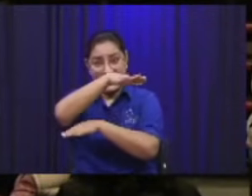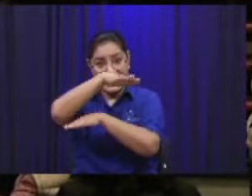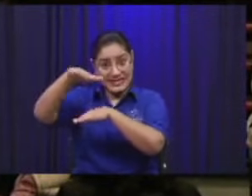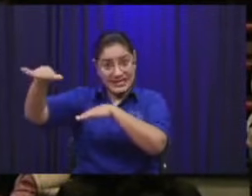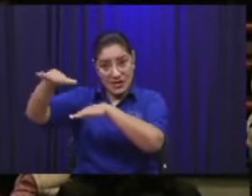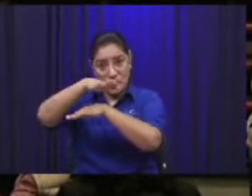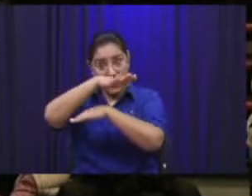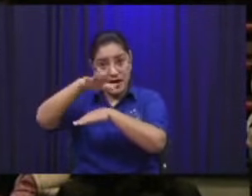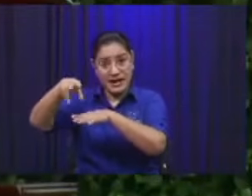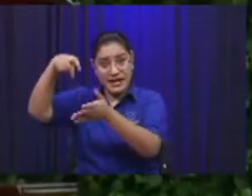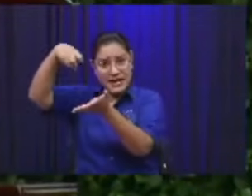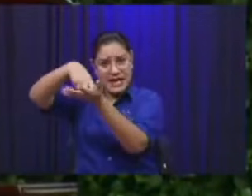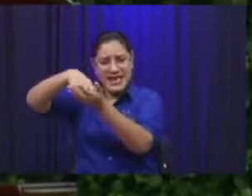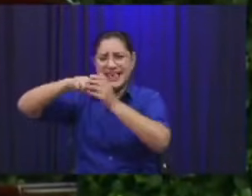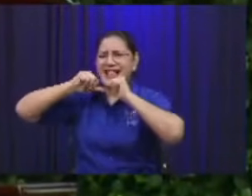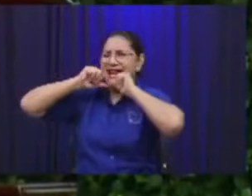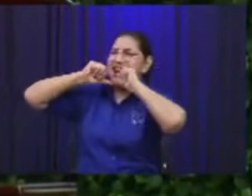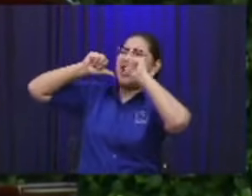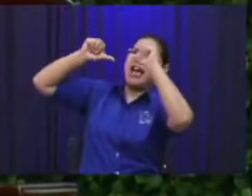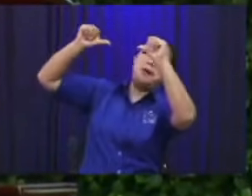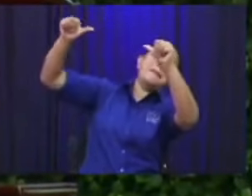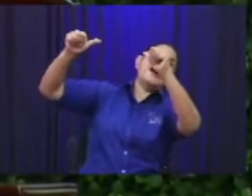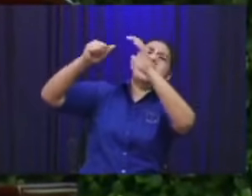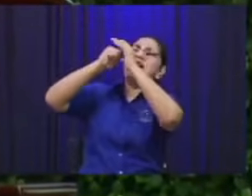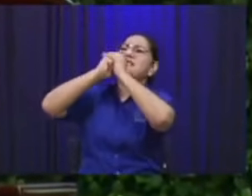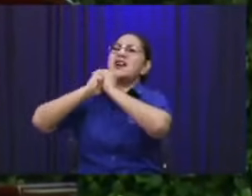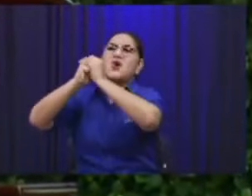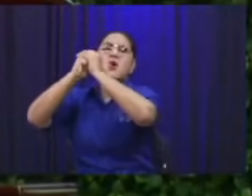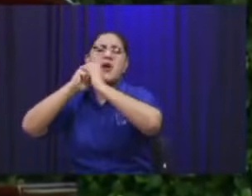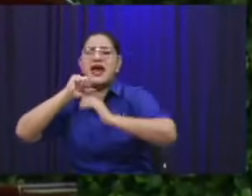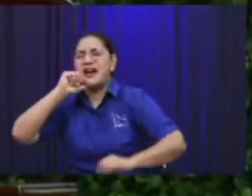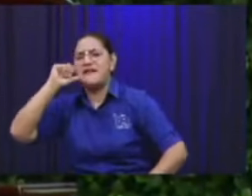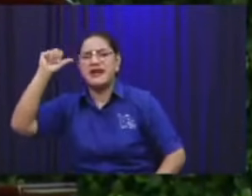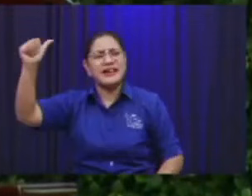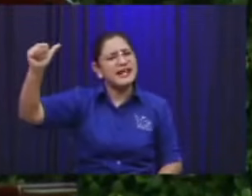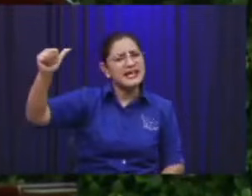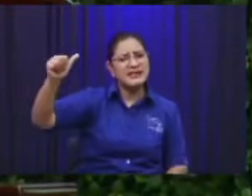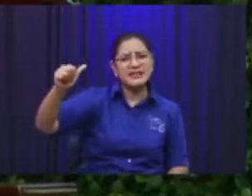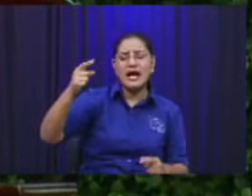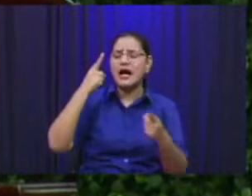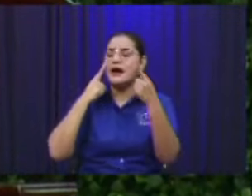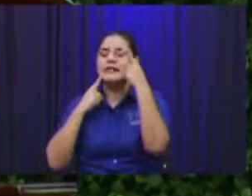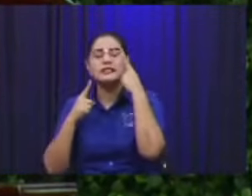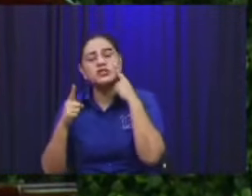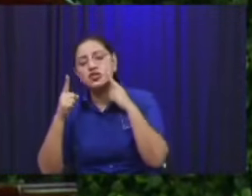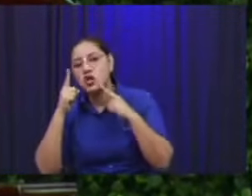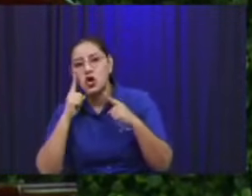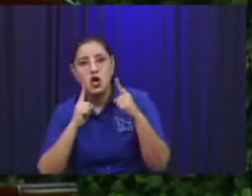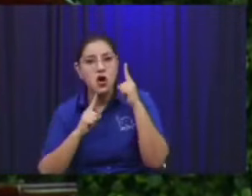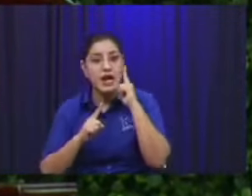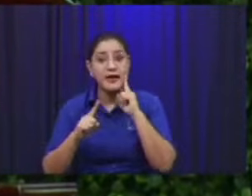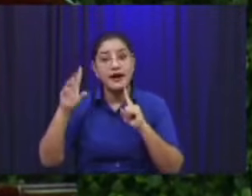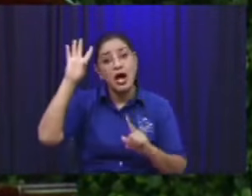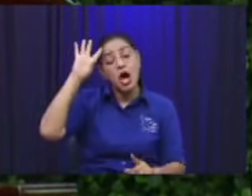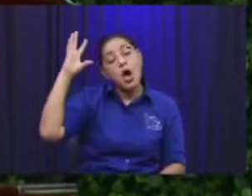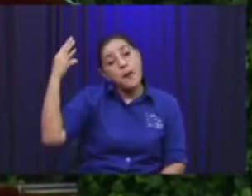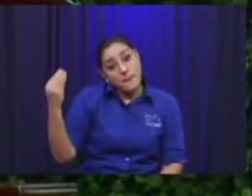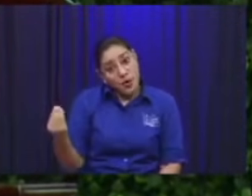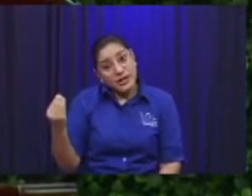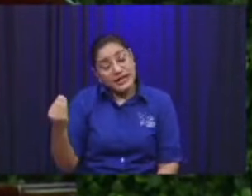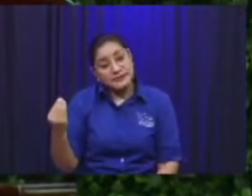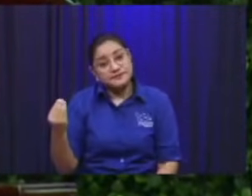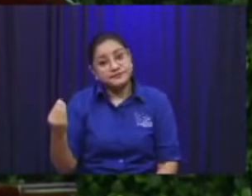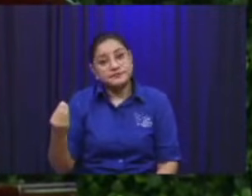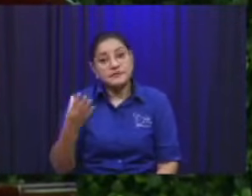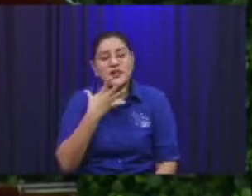empezaron a cavar ya amar pero al gritar y yo era de los que más sufrieron con el match